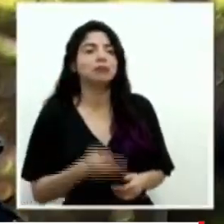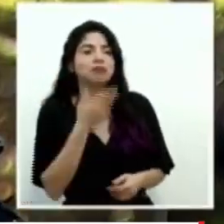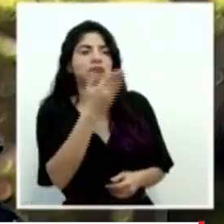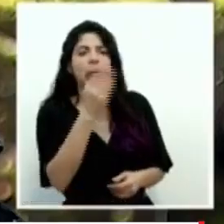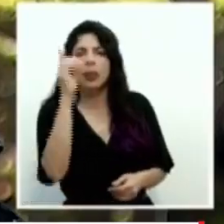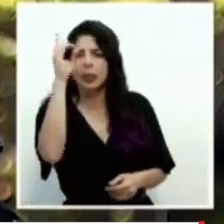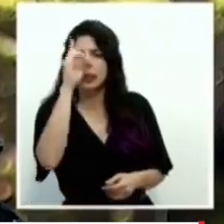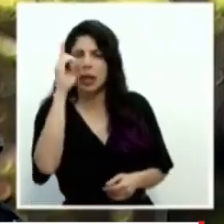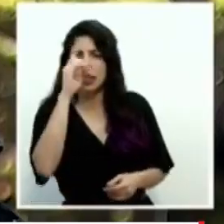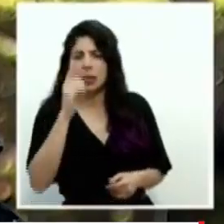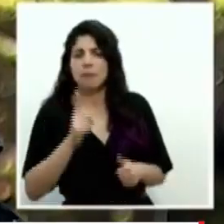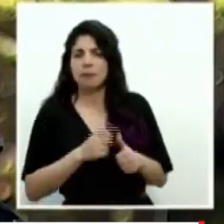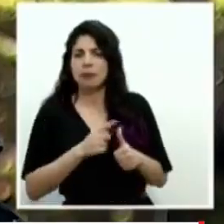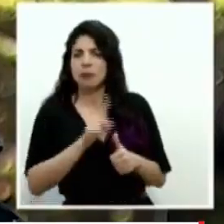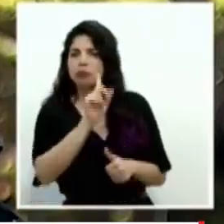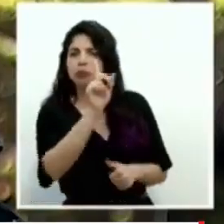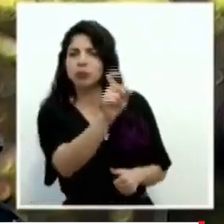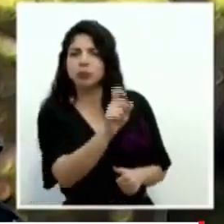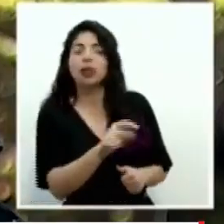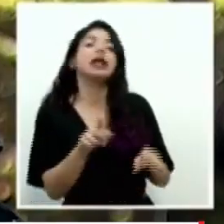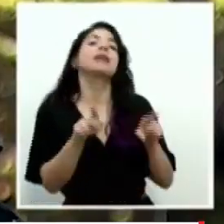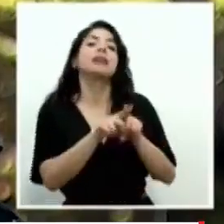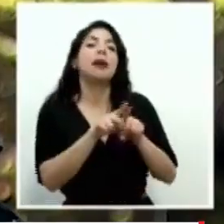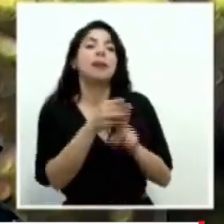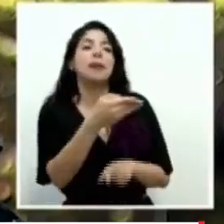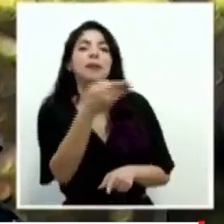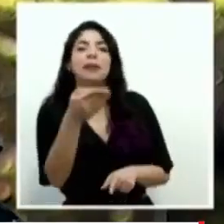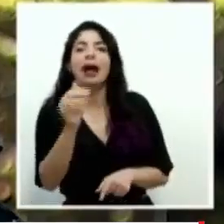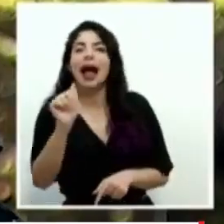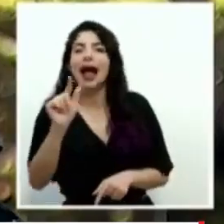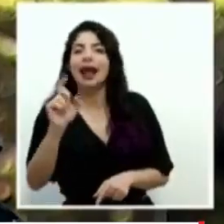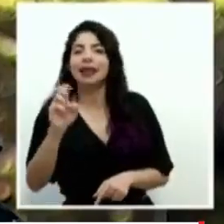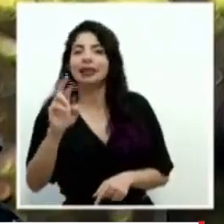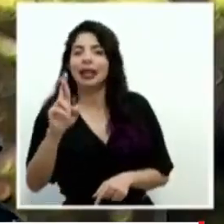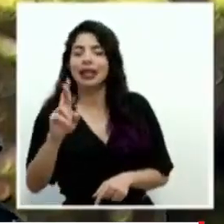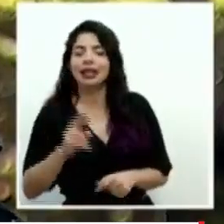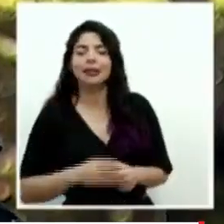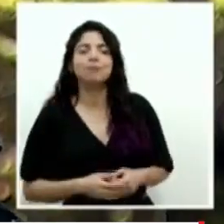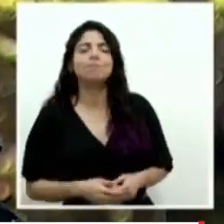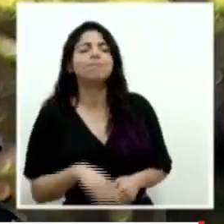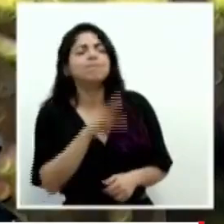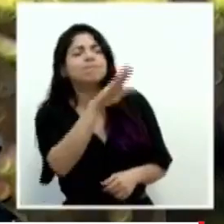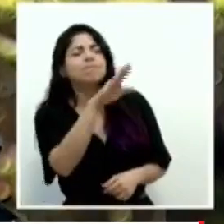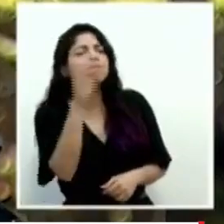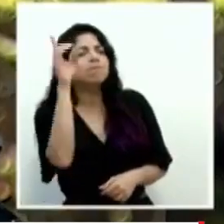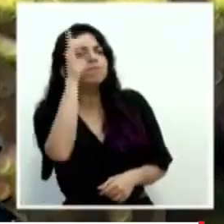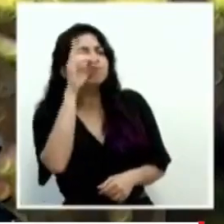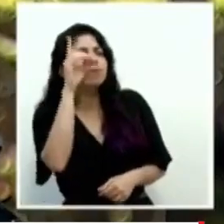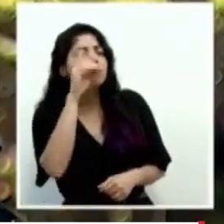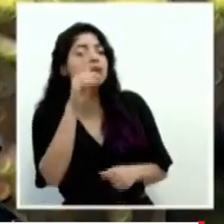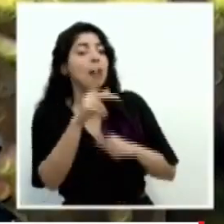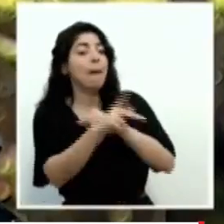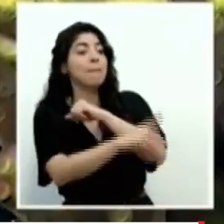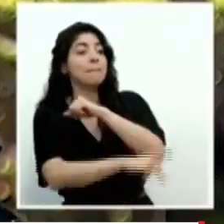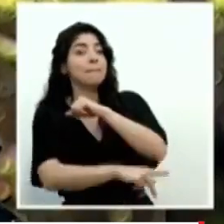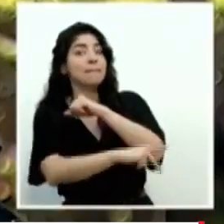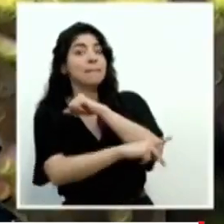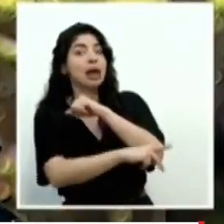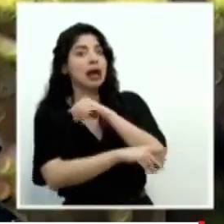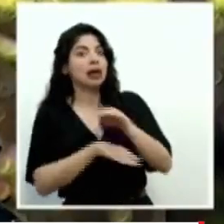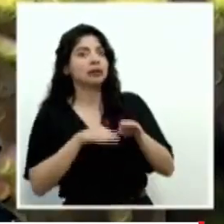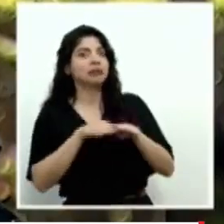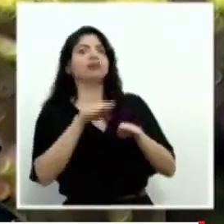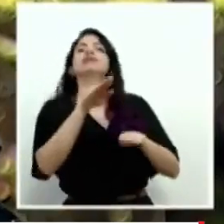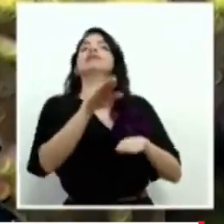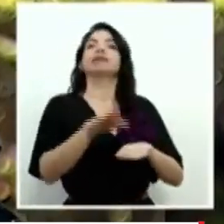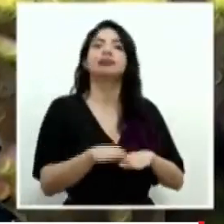Para don Daniel, mis primeras consultas, y también para don Alexander. Don Daniel, el país da un